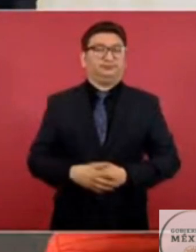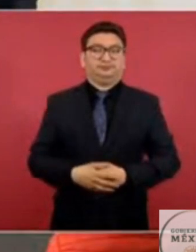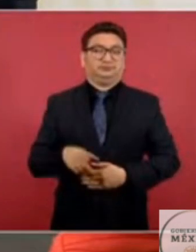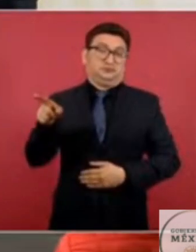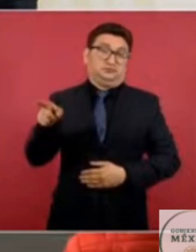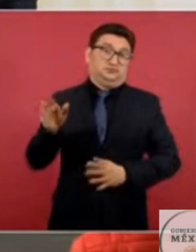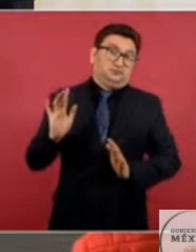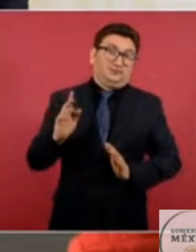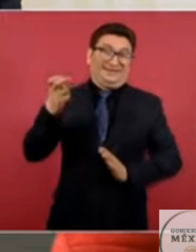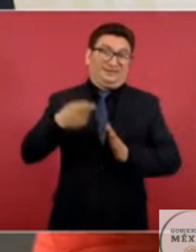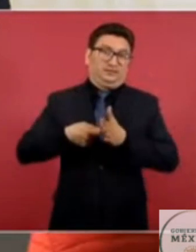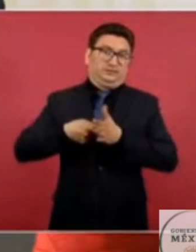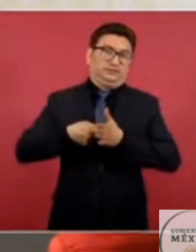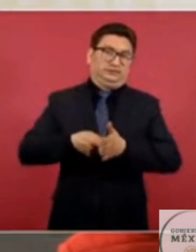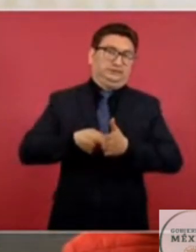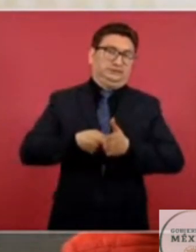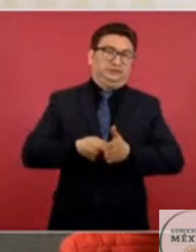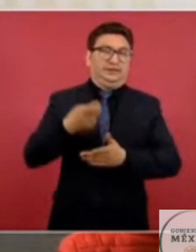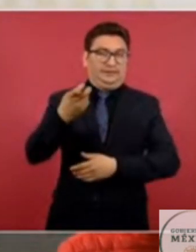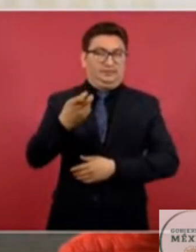Estas son las presiones